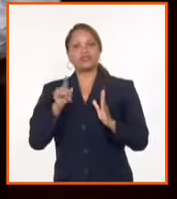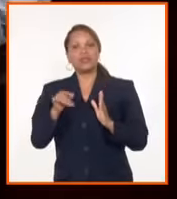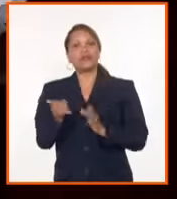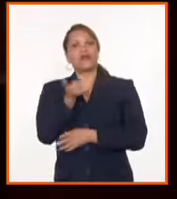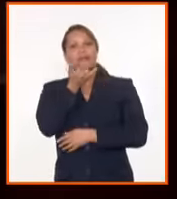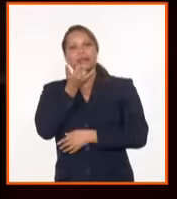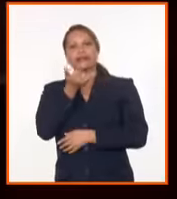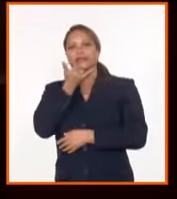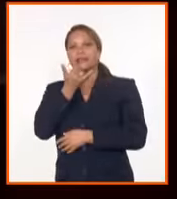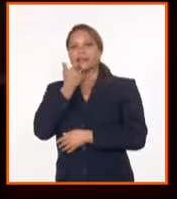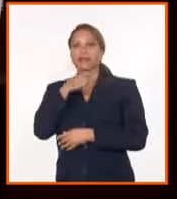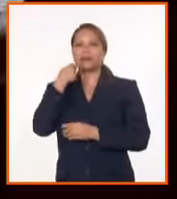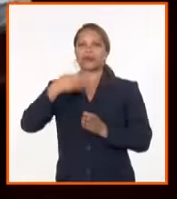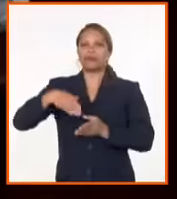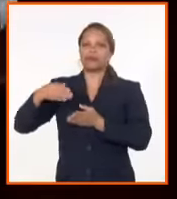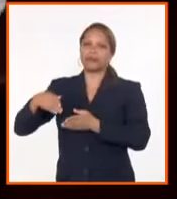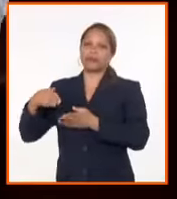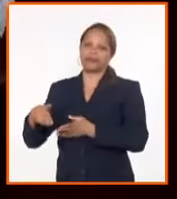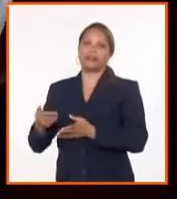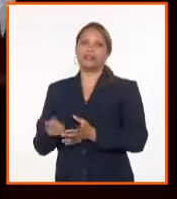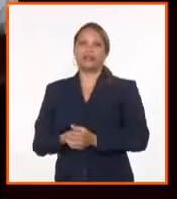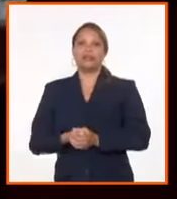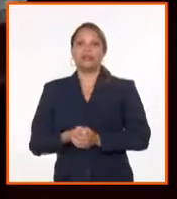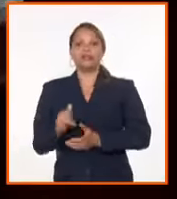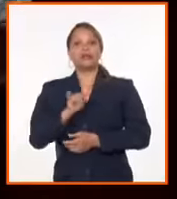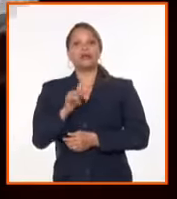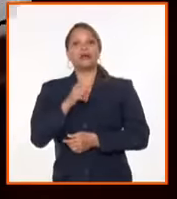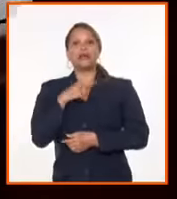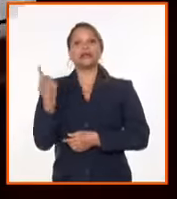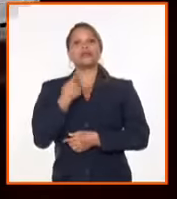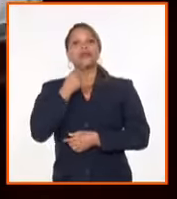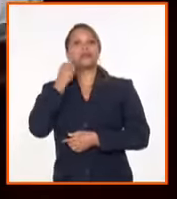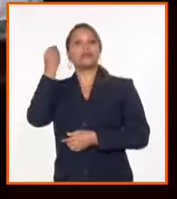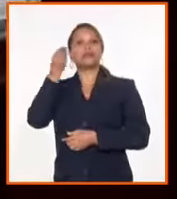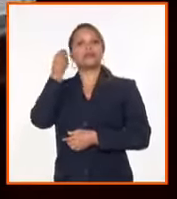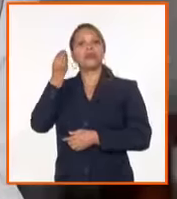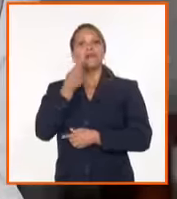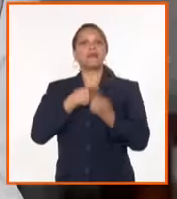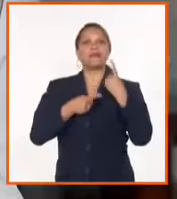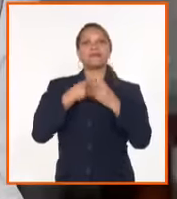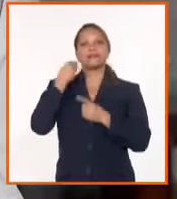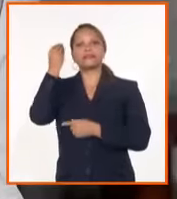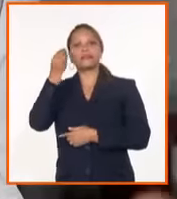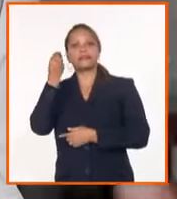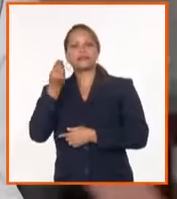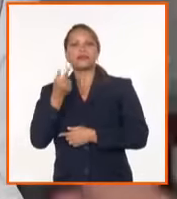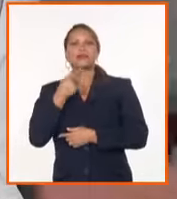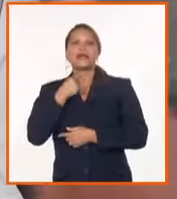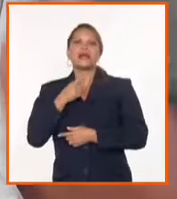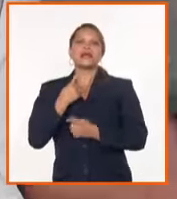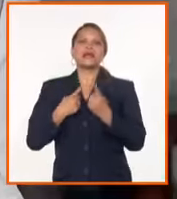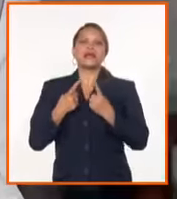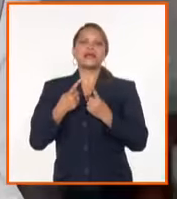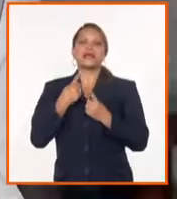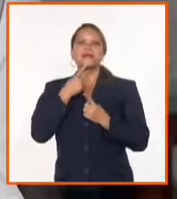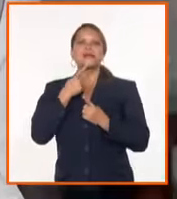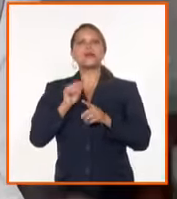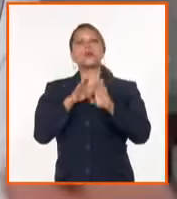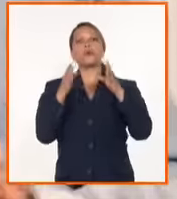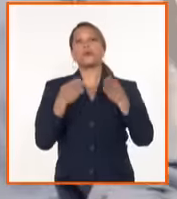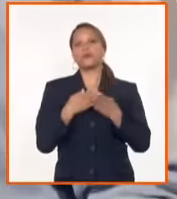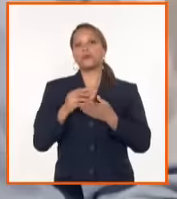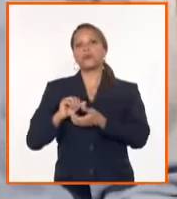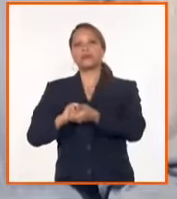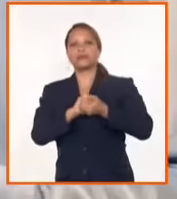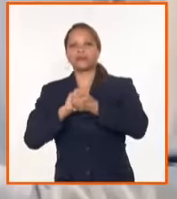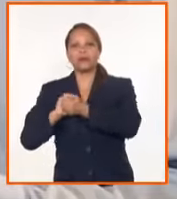la pérdida de tantas vidas, y cuando a que todos aspirábamos, por lo menos los que tenemos un pensamiento humanista, aquí va a ser un mundo más solidario,